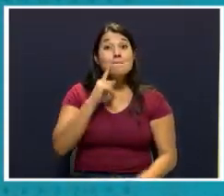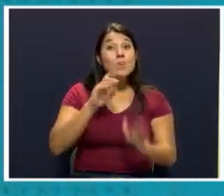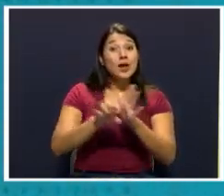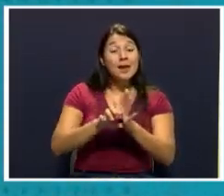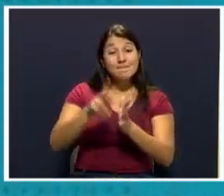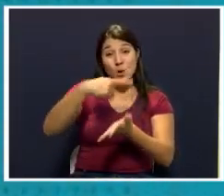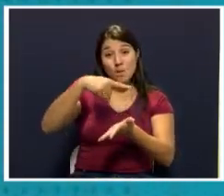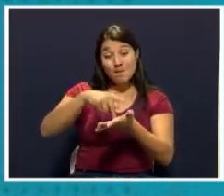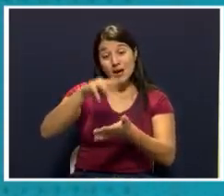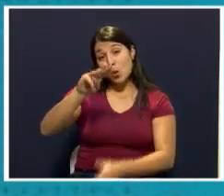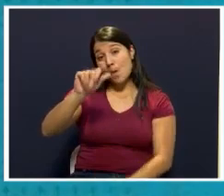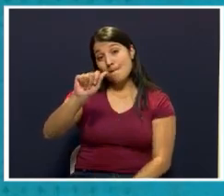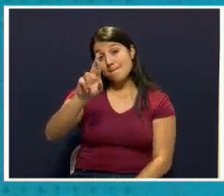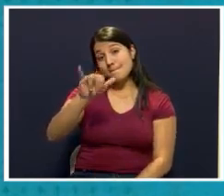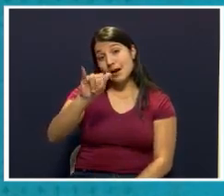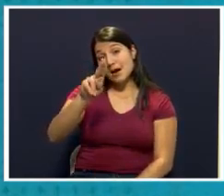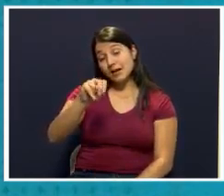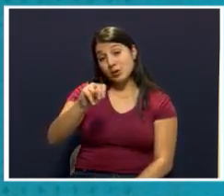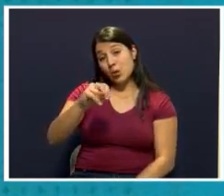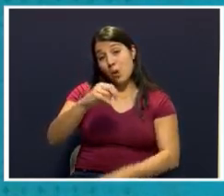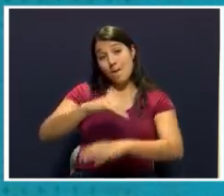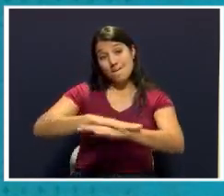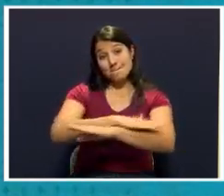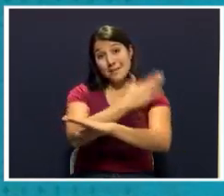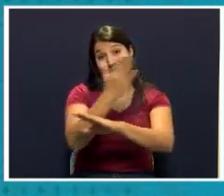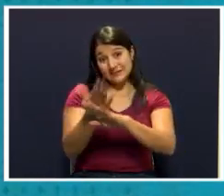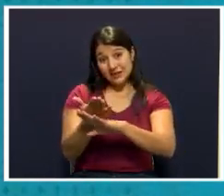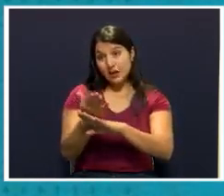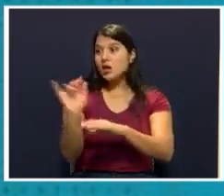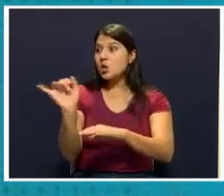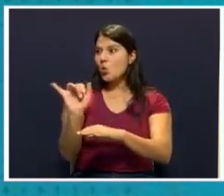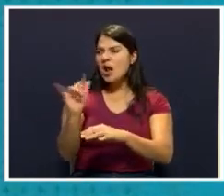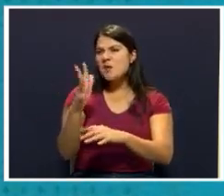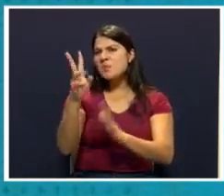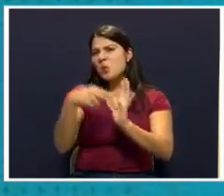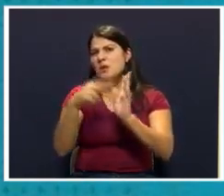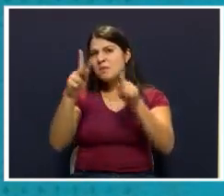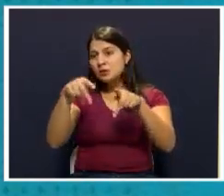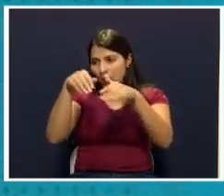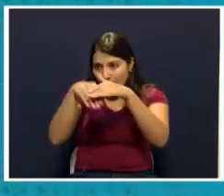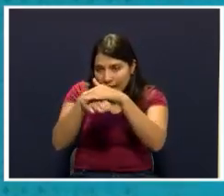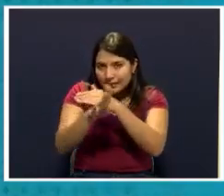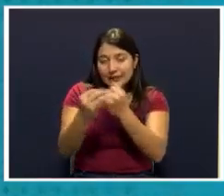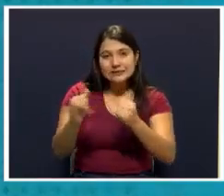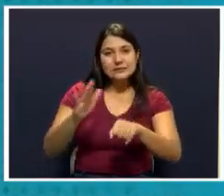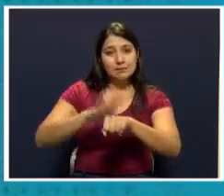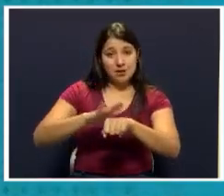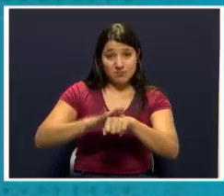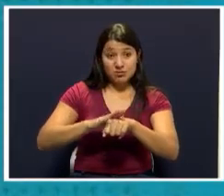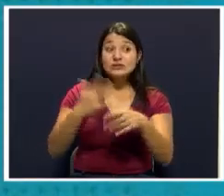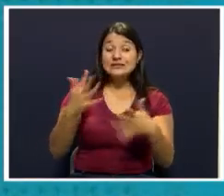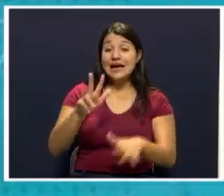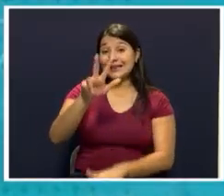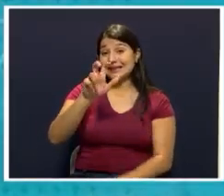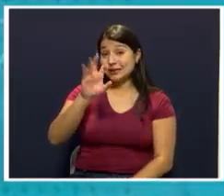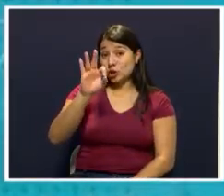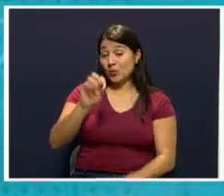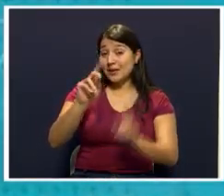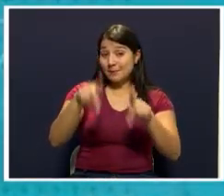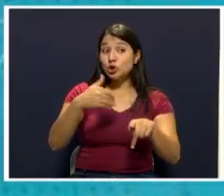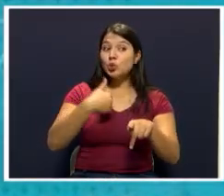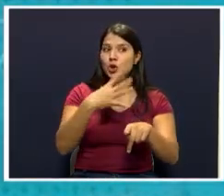después del cierre se han presentado más de 2.000 visitantes y se ha tenido que sacar inclusive del parque a más de 390.